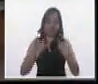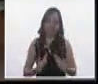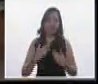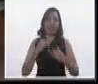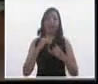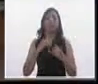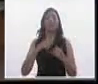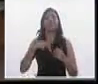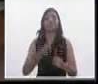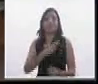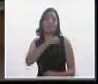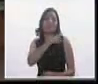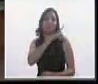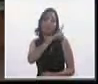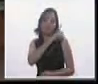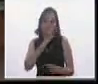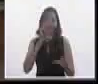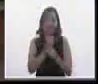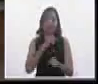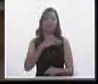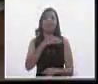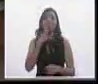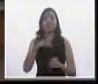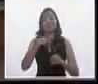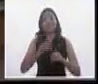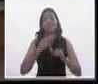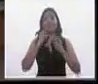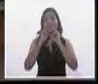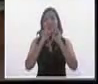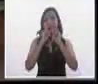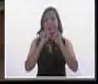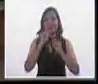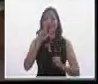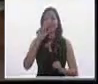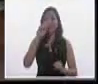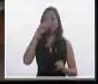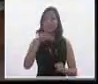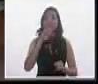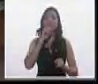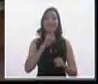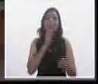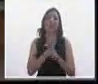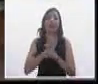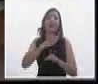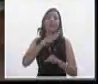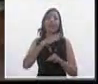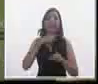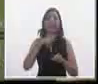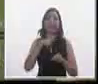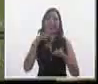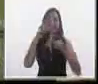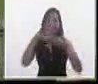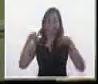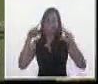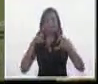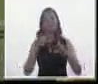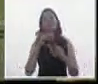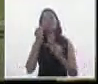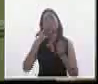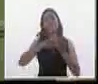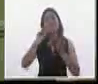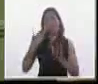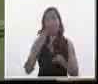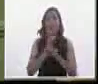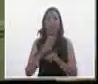Lupita que es nuestra intérprete de lengua de que está Precisamente en un recuadro en su televisor Lupita Muchísimas